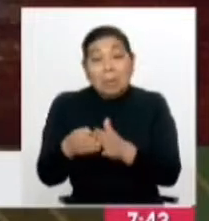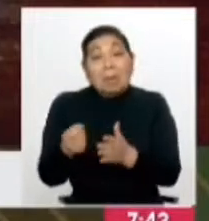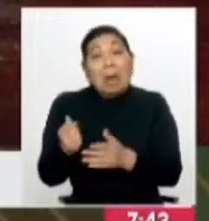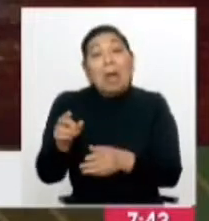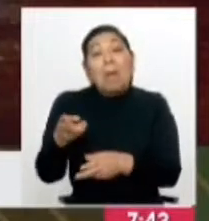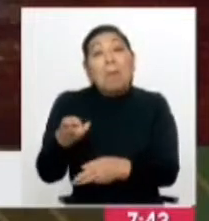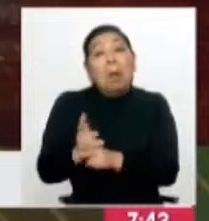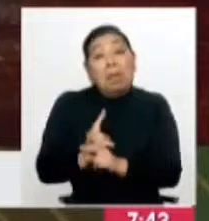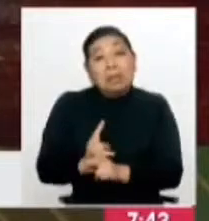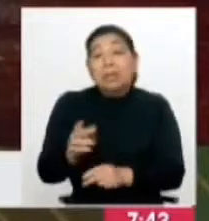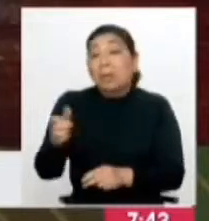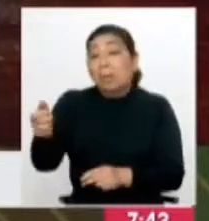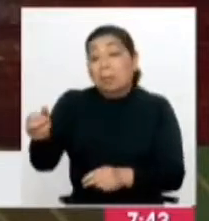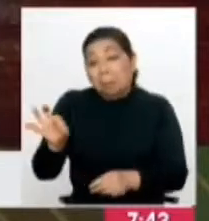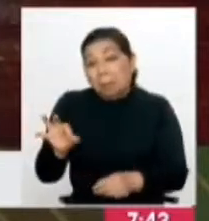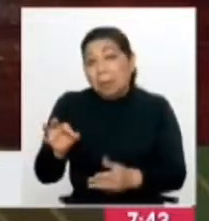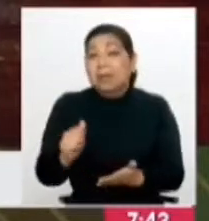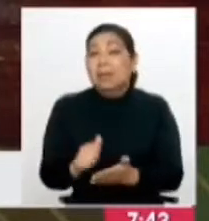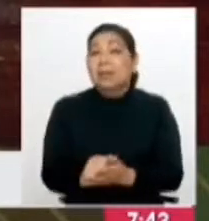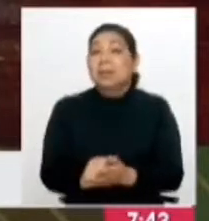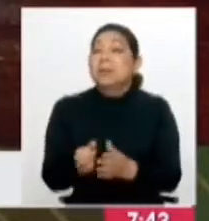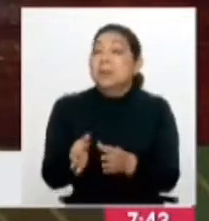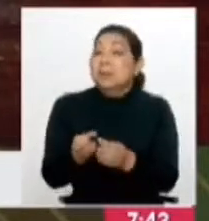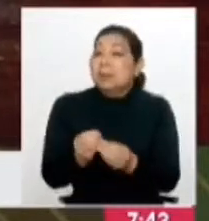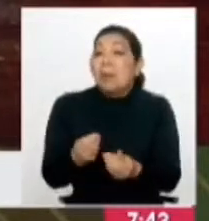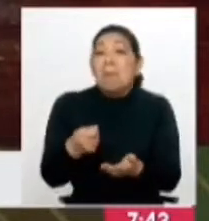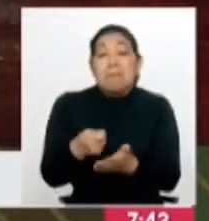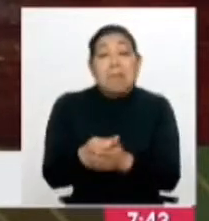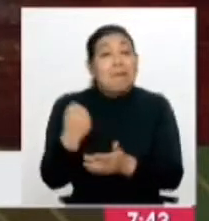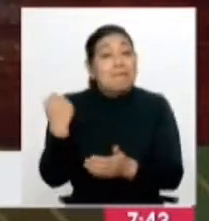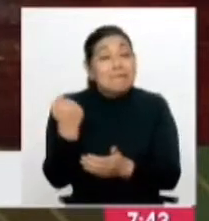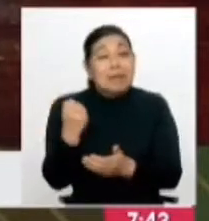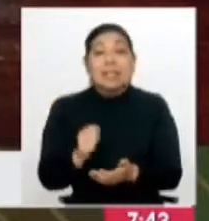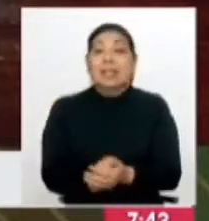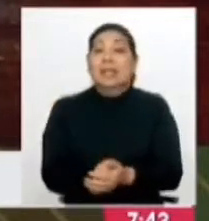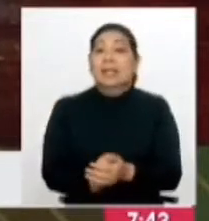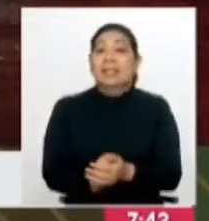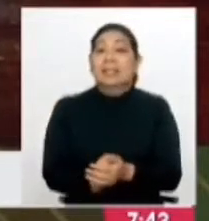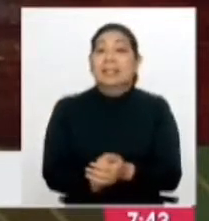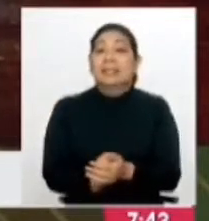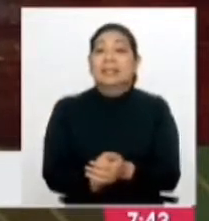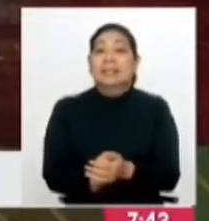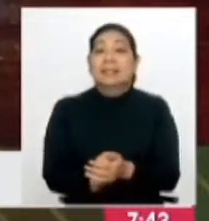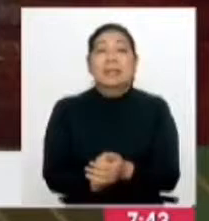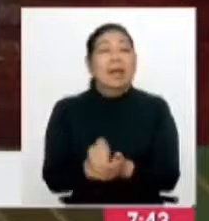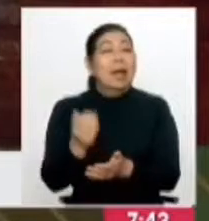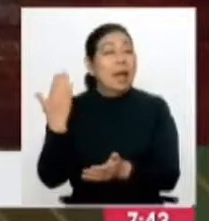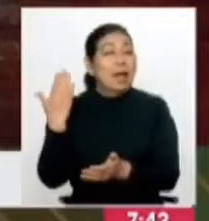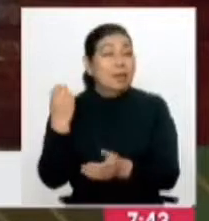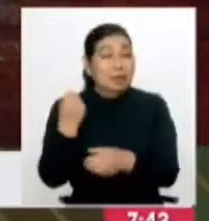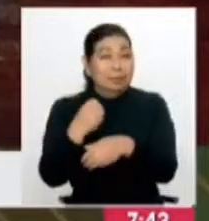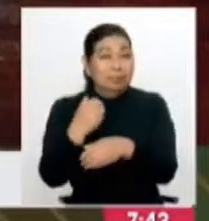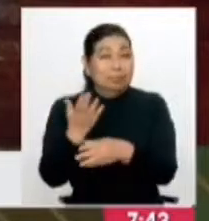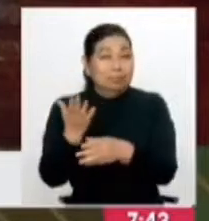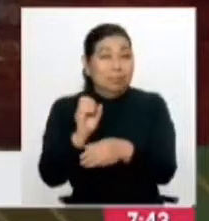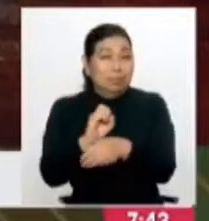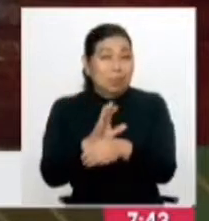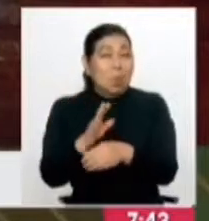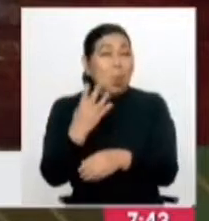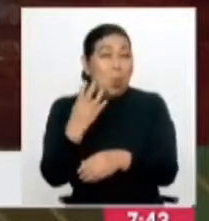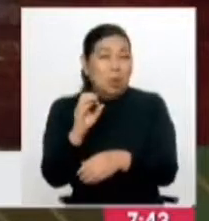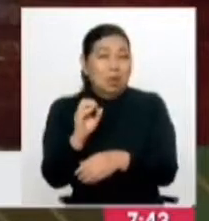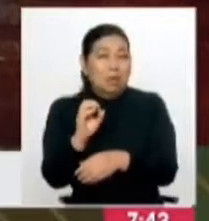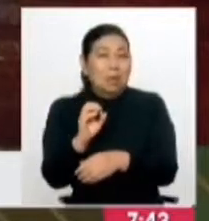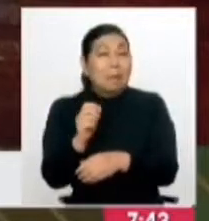un crédito hipotecario. En el último año esto ha tomado mucho más fuerza, ya que desde antes de la pandemia se colocaban